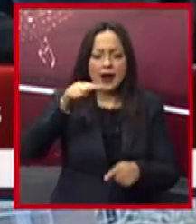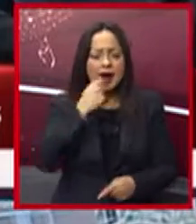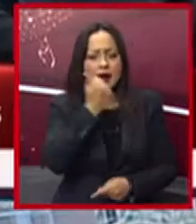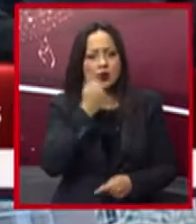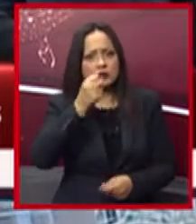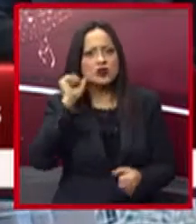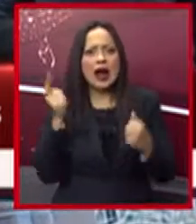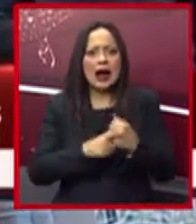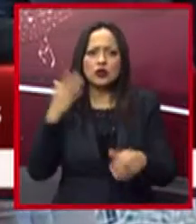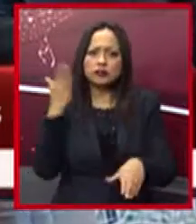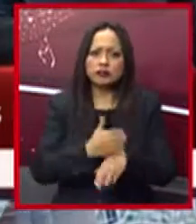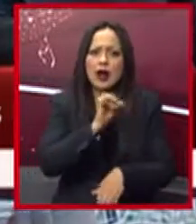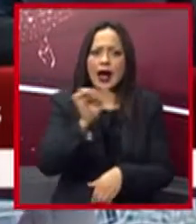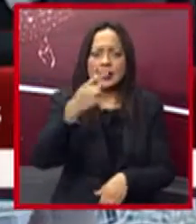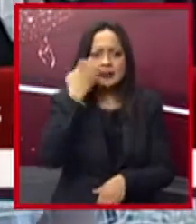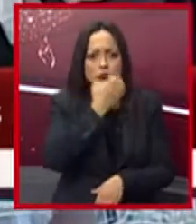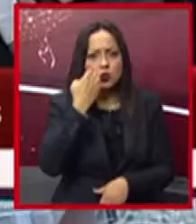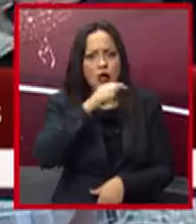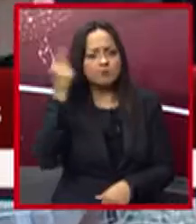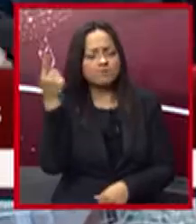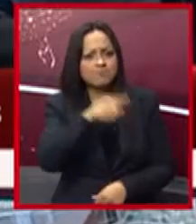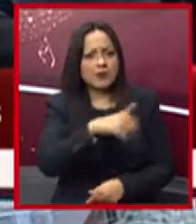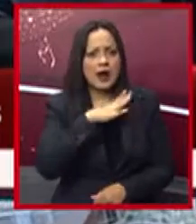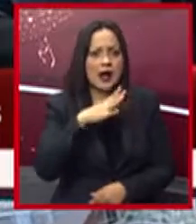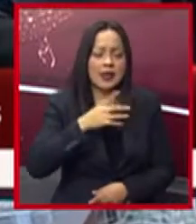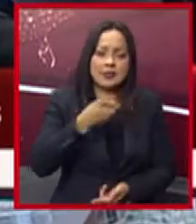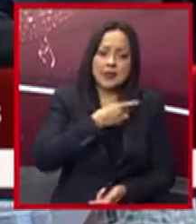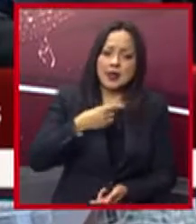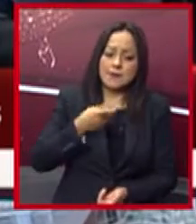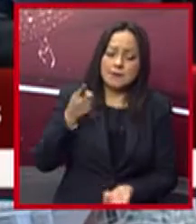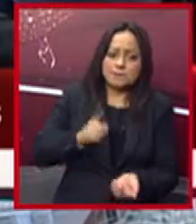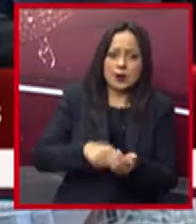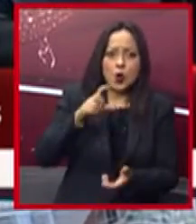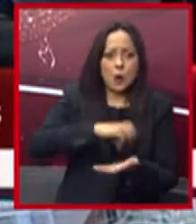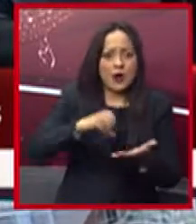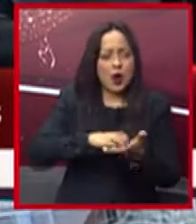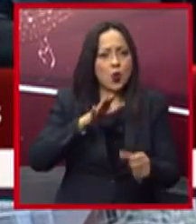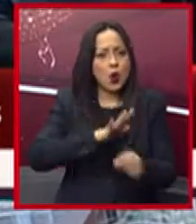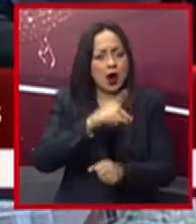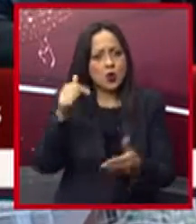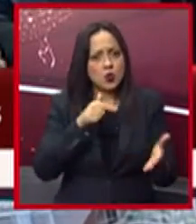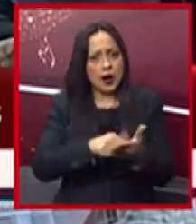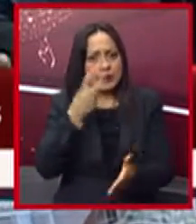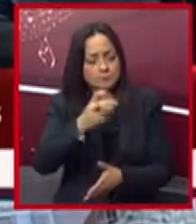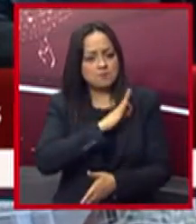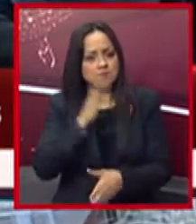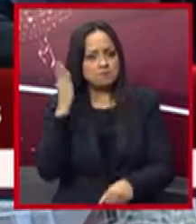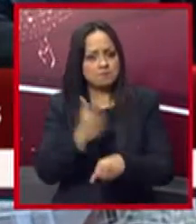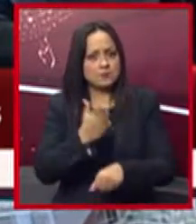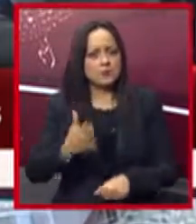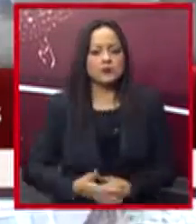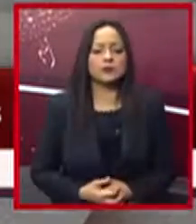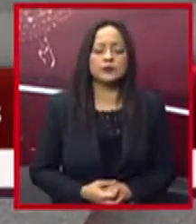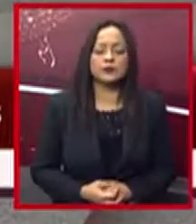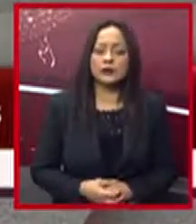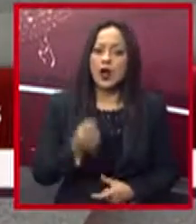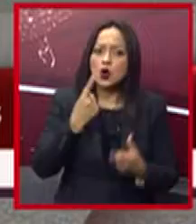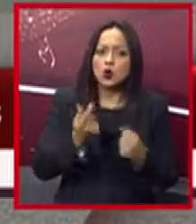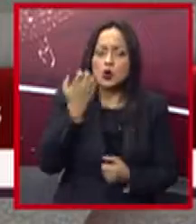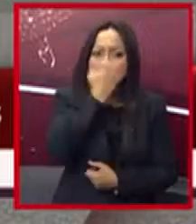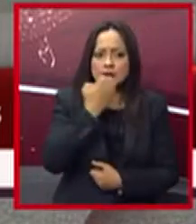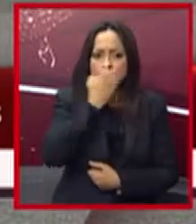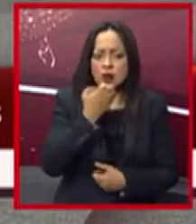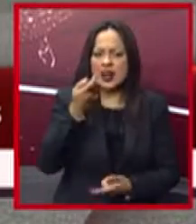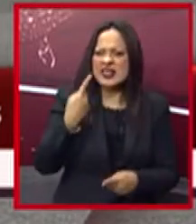a escuelas que obligan a los padres de familia a adquirirlos en determinados lugares. En el caso de las escuelas públicas, ¿a quién se